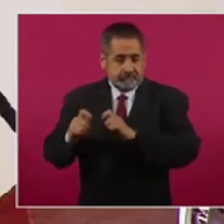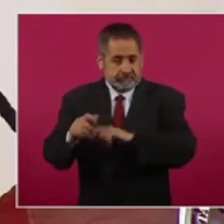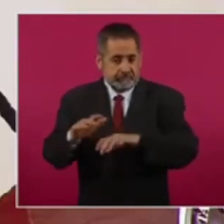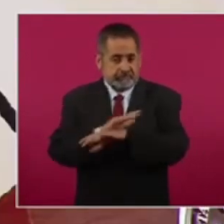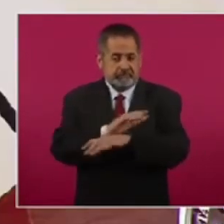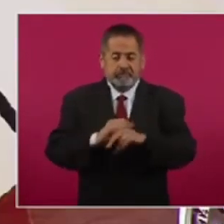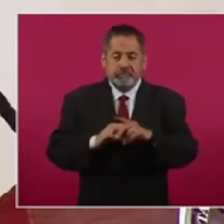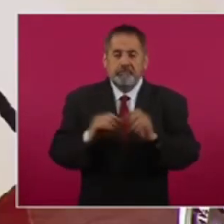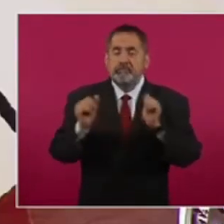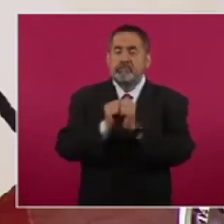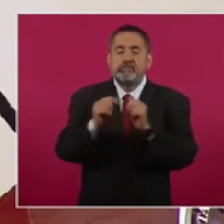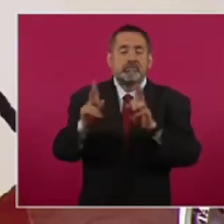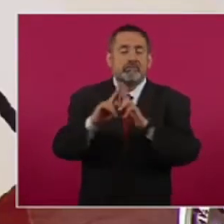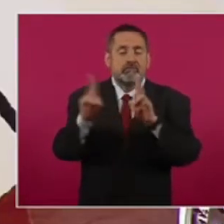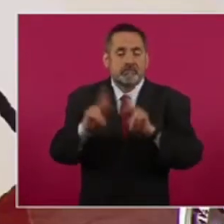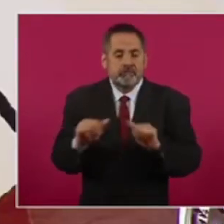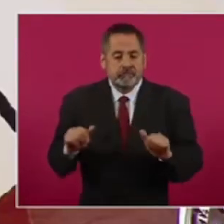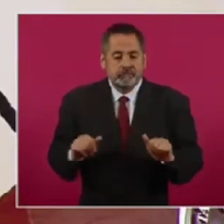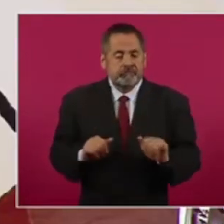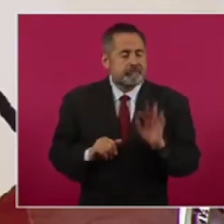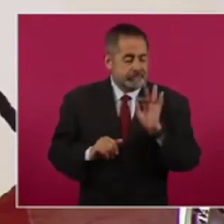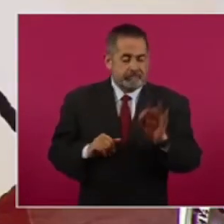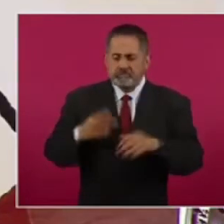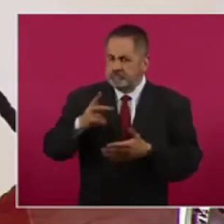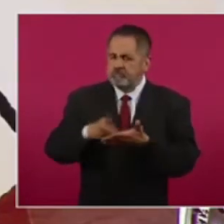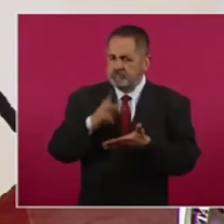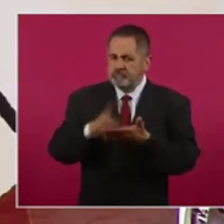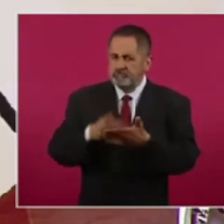iba a ser pacífica,